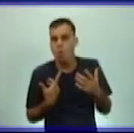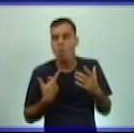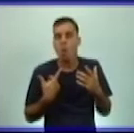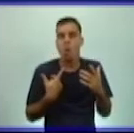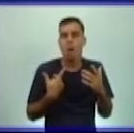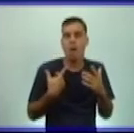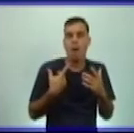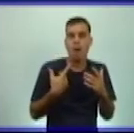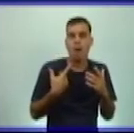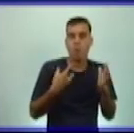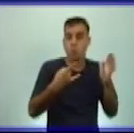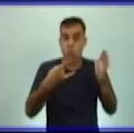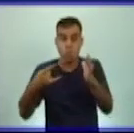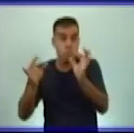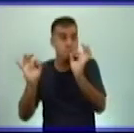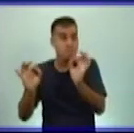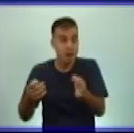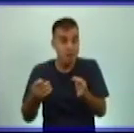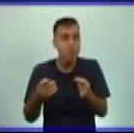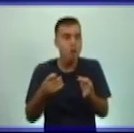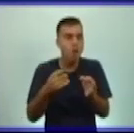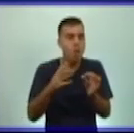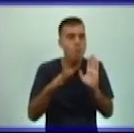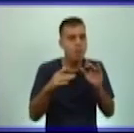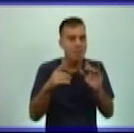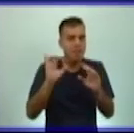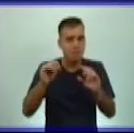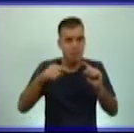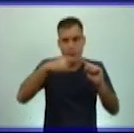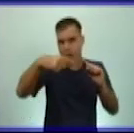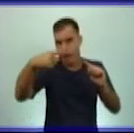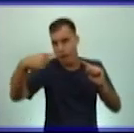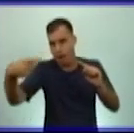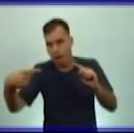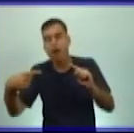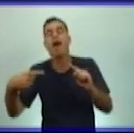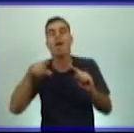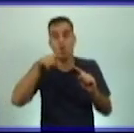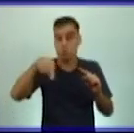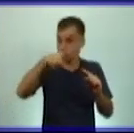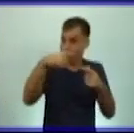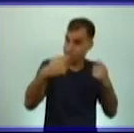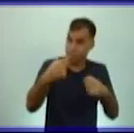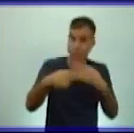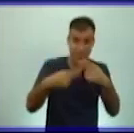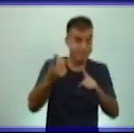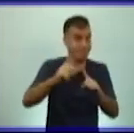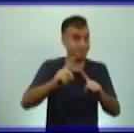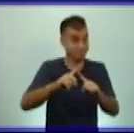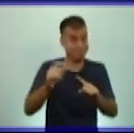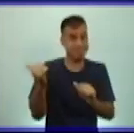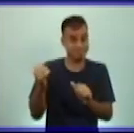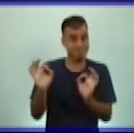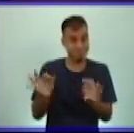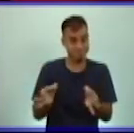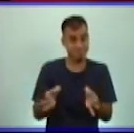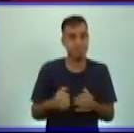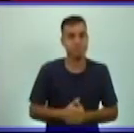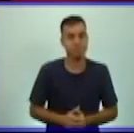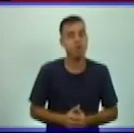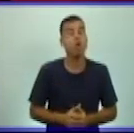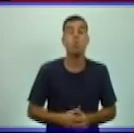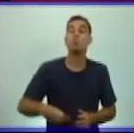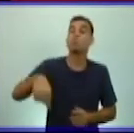forme en este extremo del enrollado. Esas son de las acciones que usted tiene que hacer. Yo no lo declaro, le corresponde a